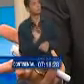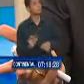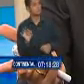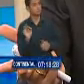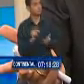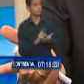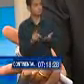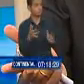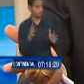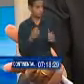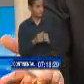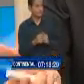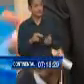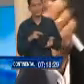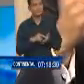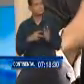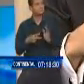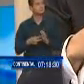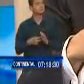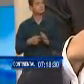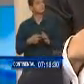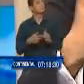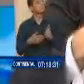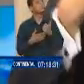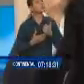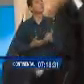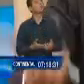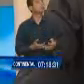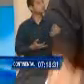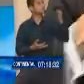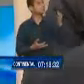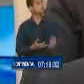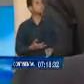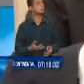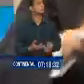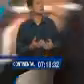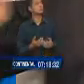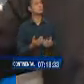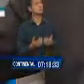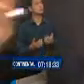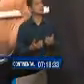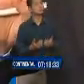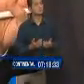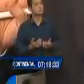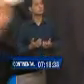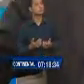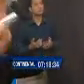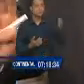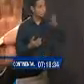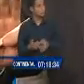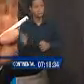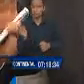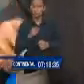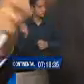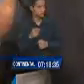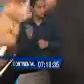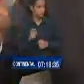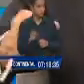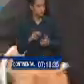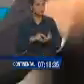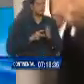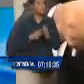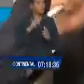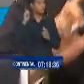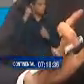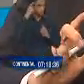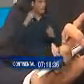aportes, sino de garantizar de que no exista, que no haya necesidad. Es decir, en otras palabras, el